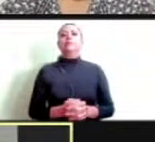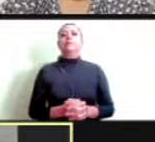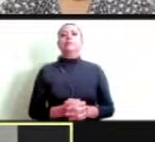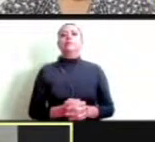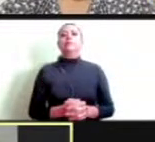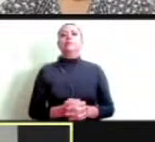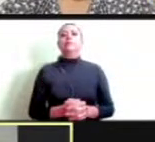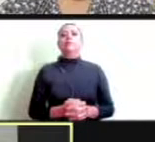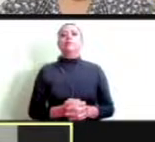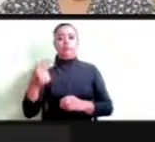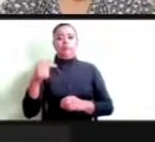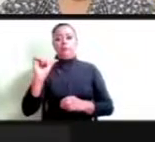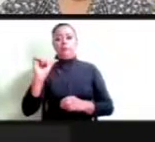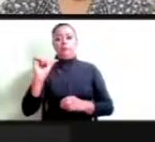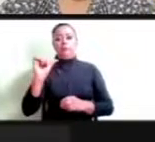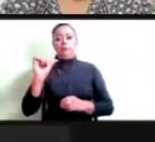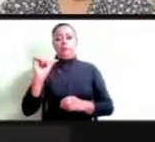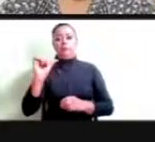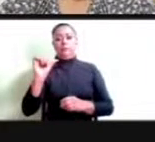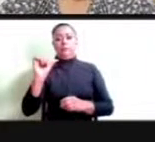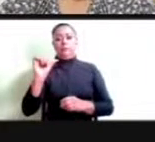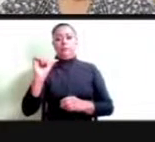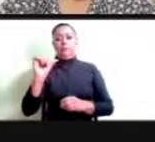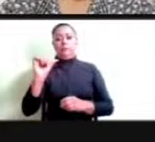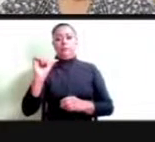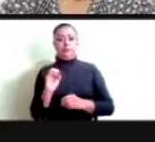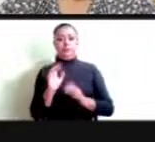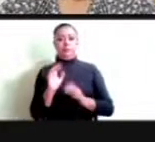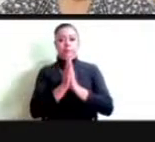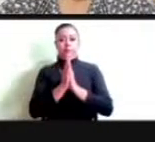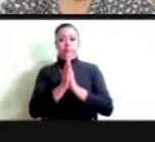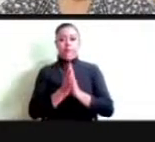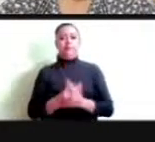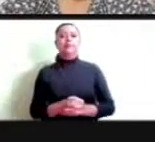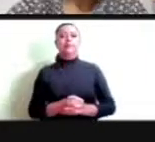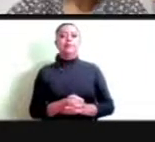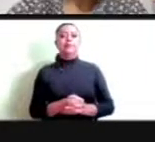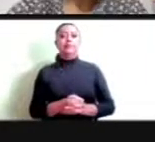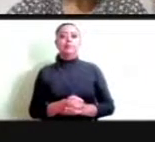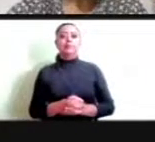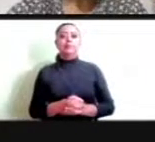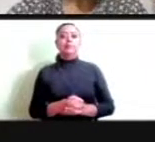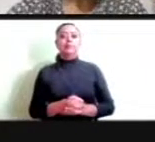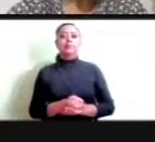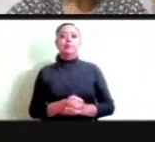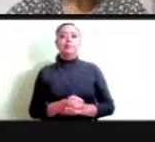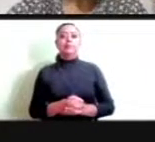que sí, diputada Quiroga Anguiano, queda su incorporación. Gracias.